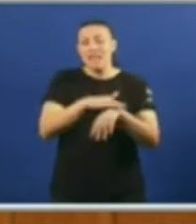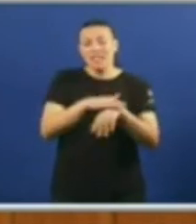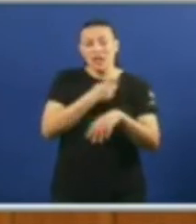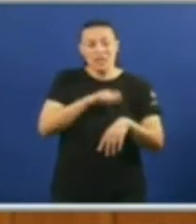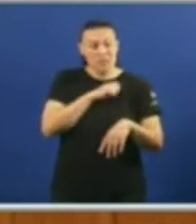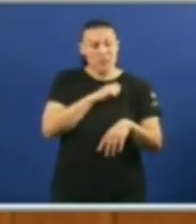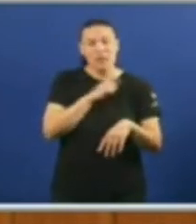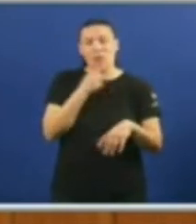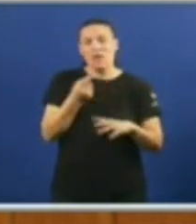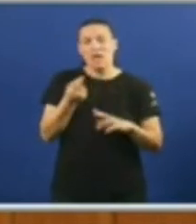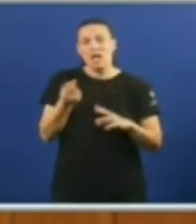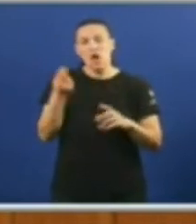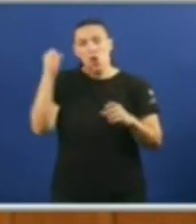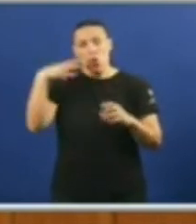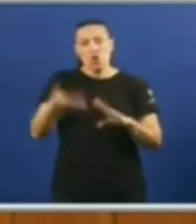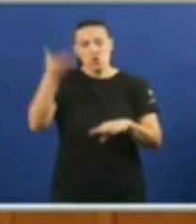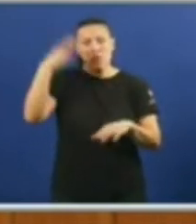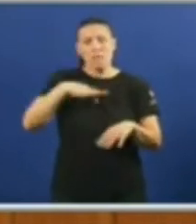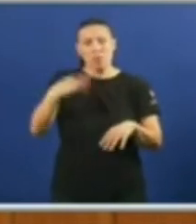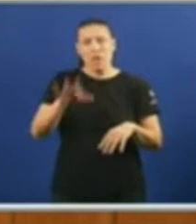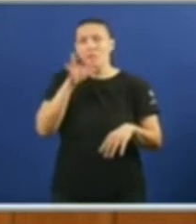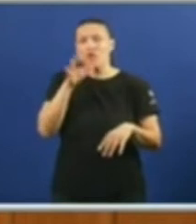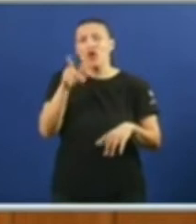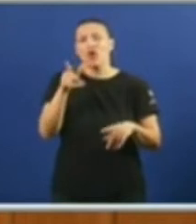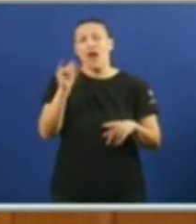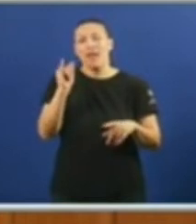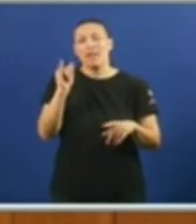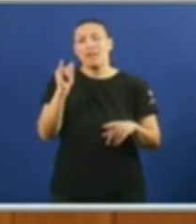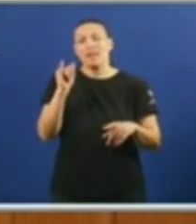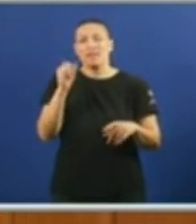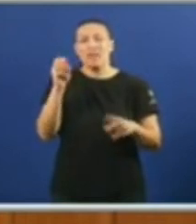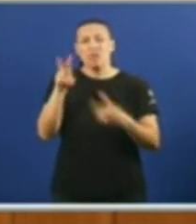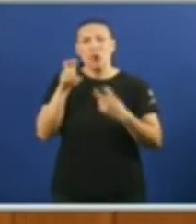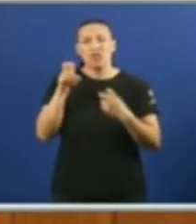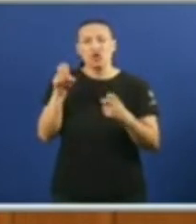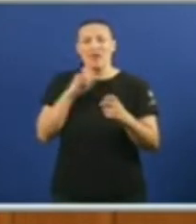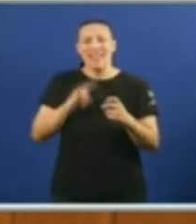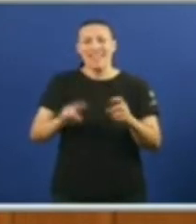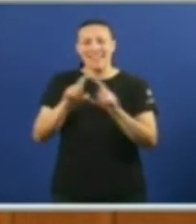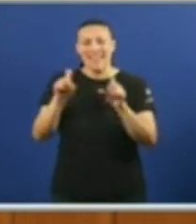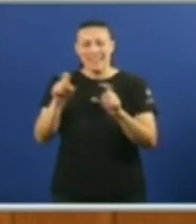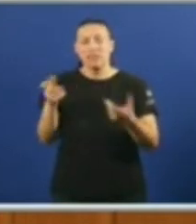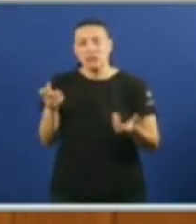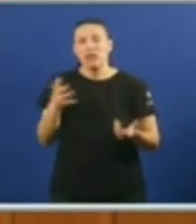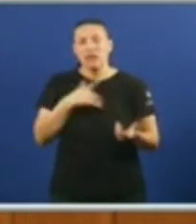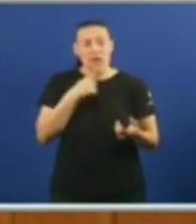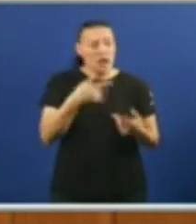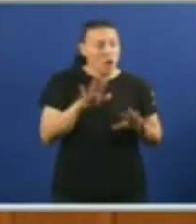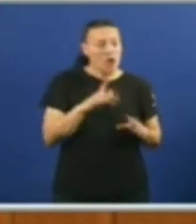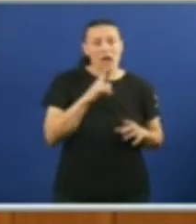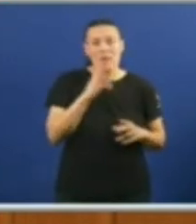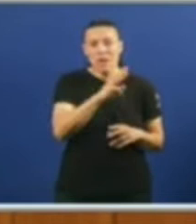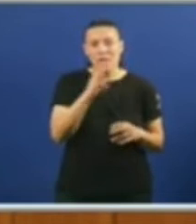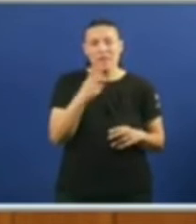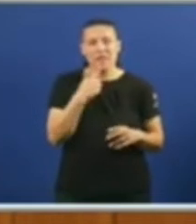nos poida subir a luz por ter impostos ás eléctricas. Esa é unha cuestión que, a pesar de que o Partido Popular dixo que nunca